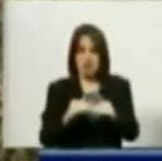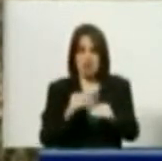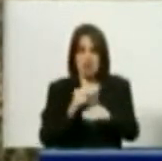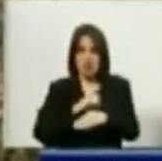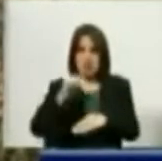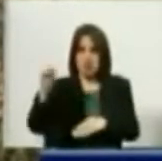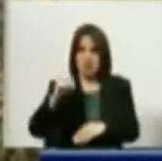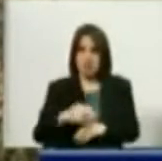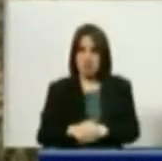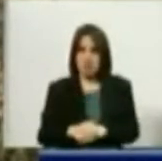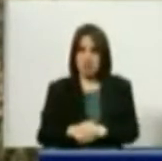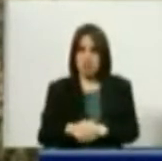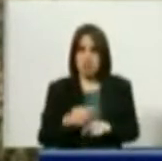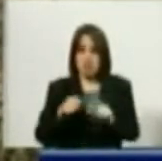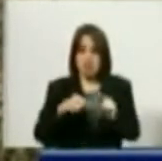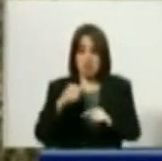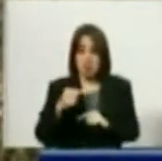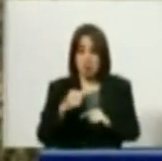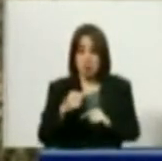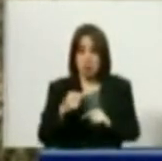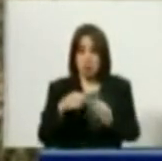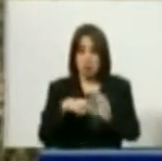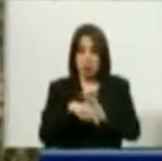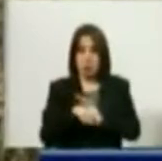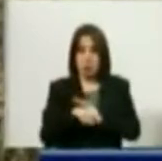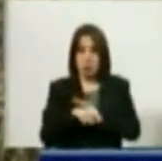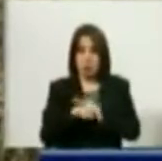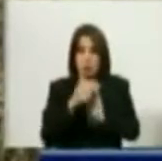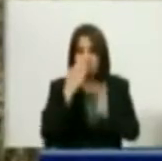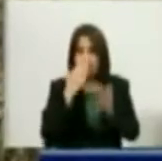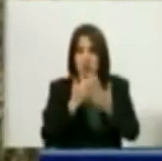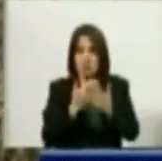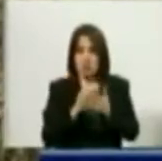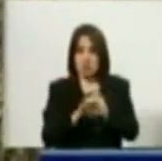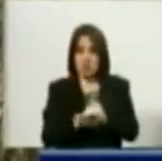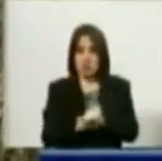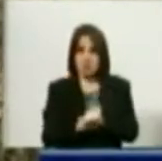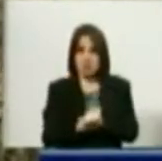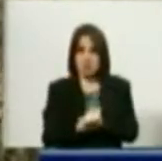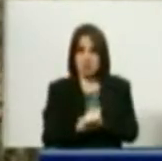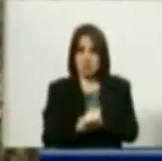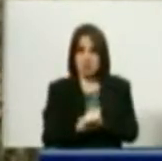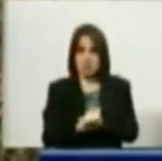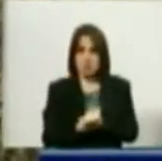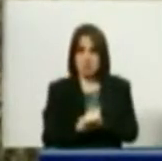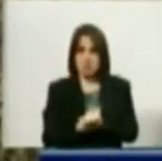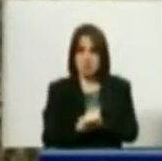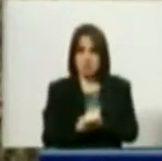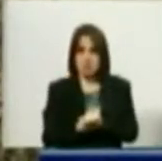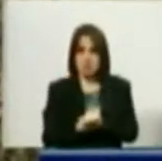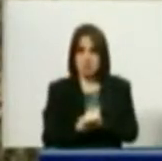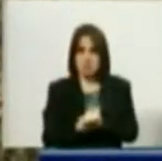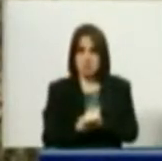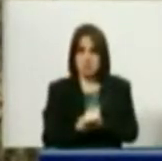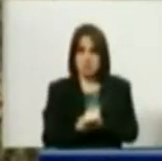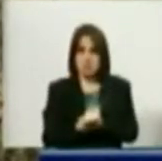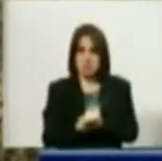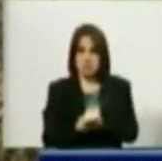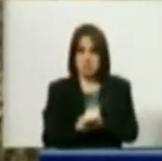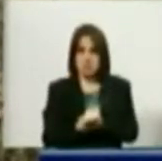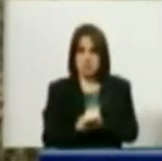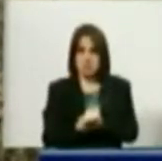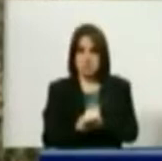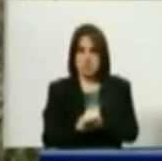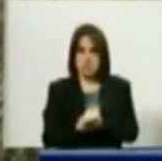luego de ahí salimos al frente ves cómo se cambia salimos al frente al frente